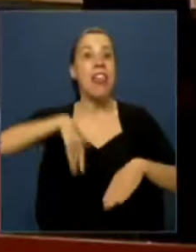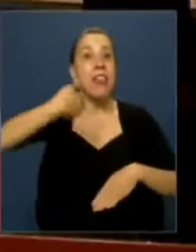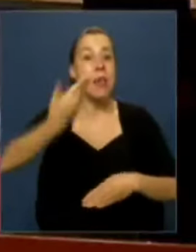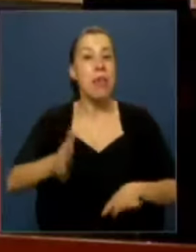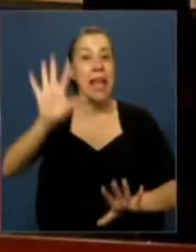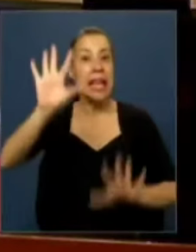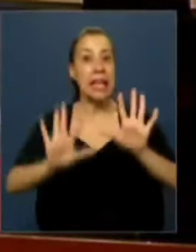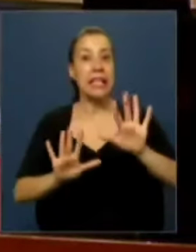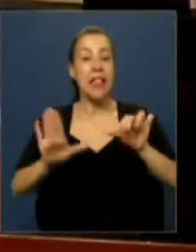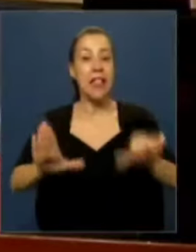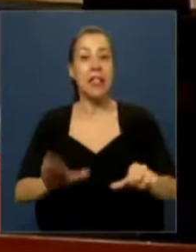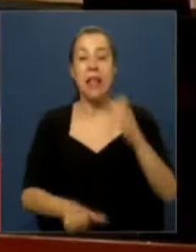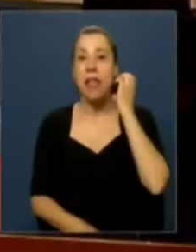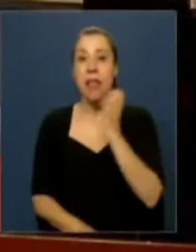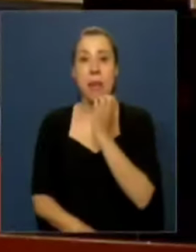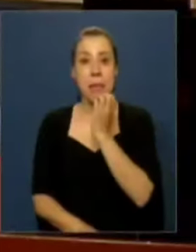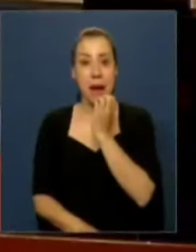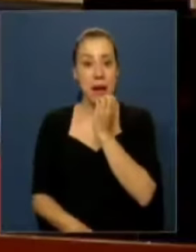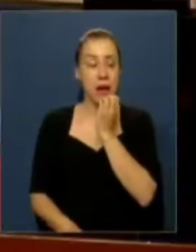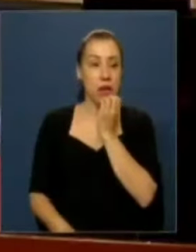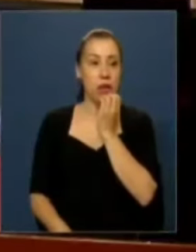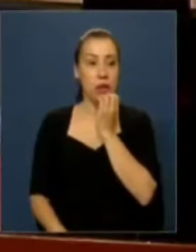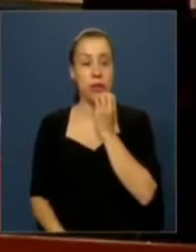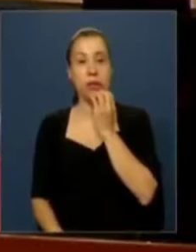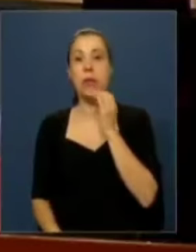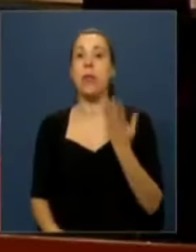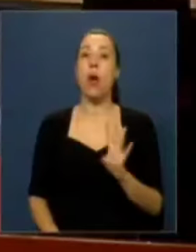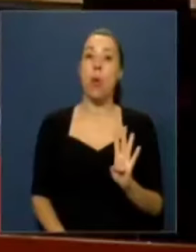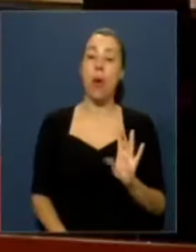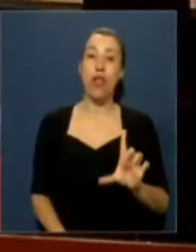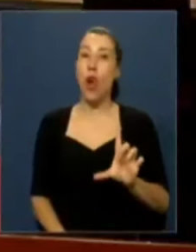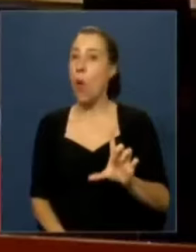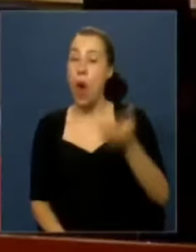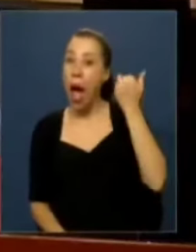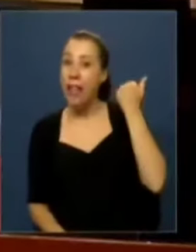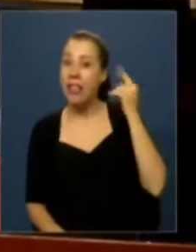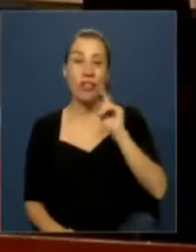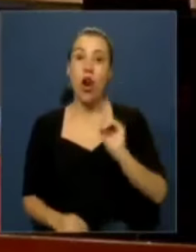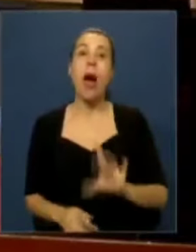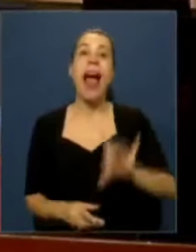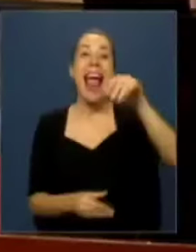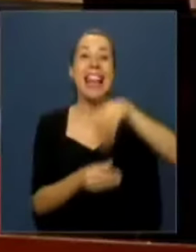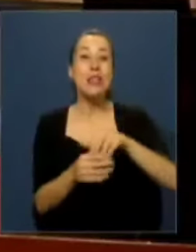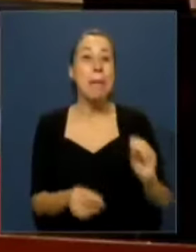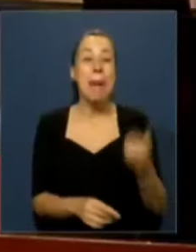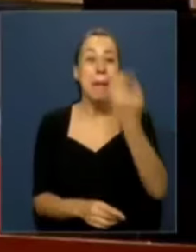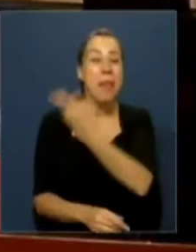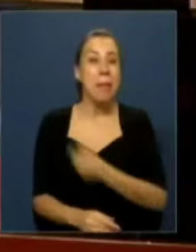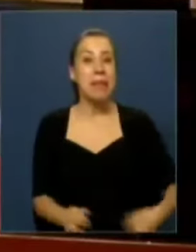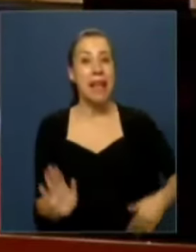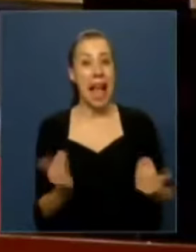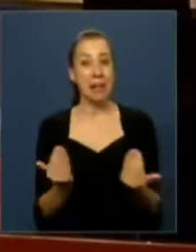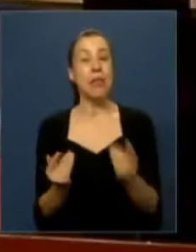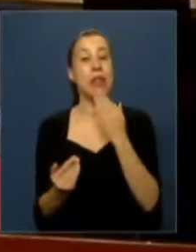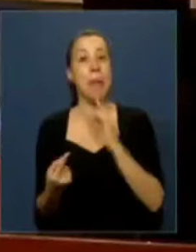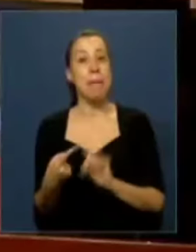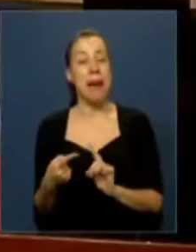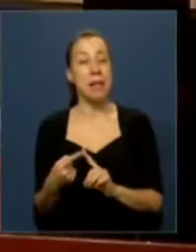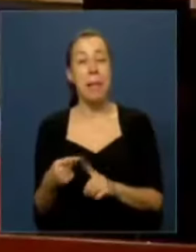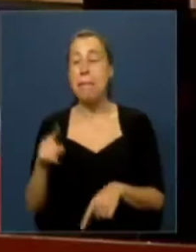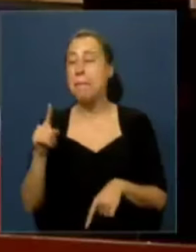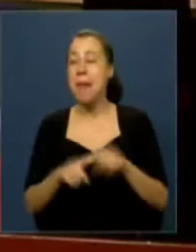15 y 16 de mayo, de manera que en lugar del 4 de julio, la primaria presidencial en la que esperamos participe